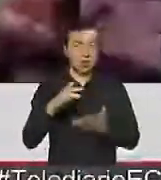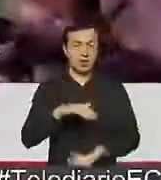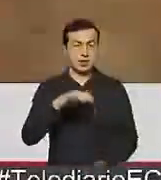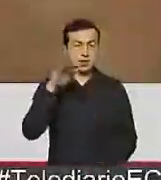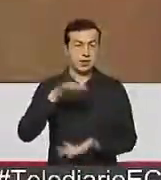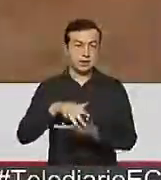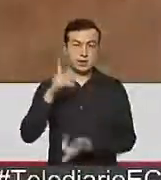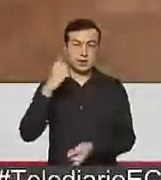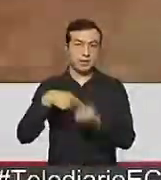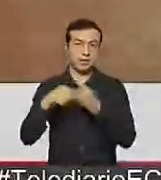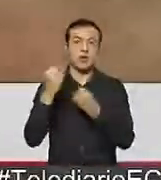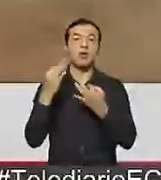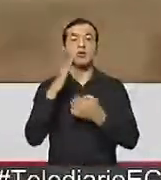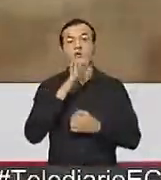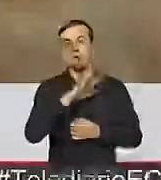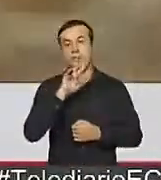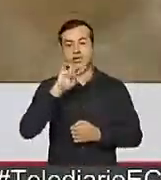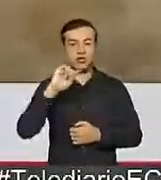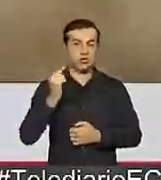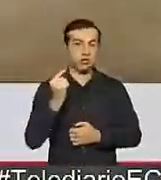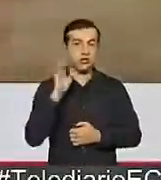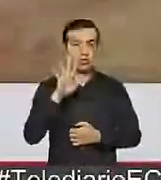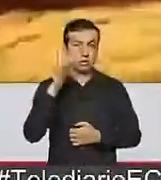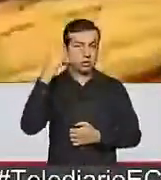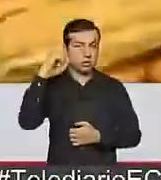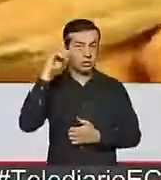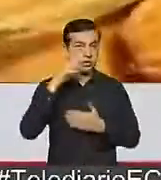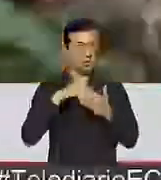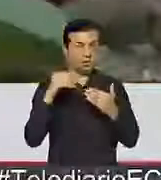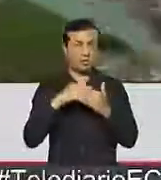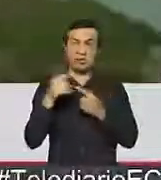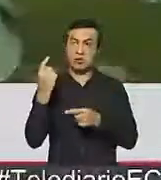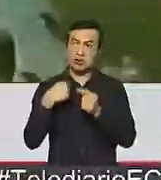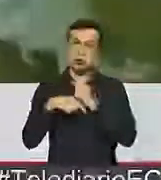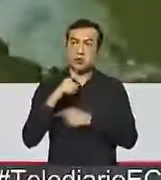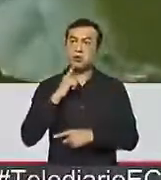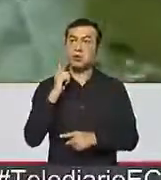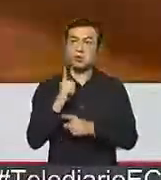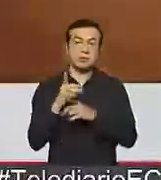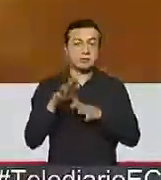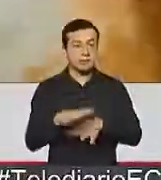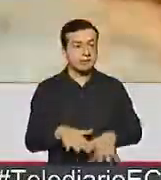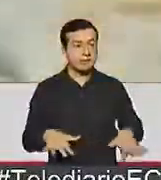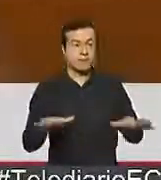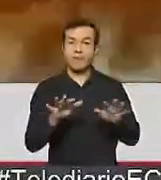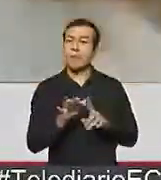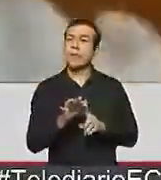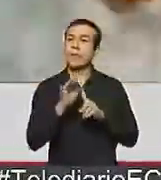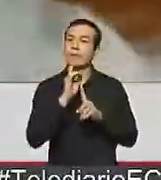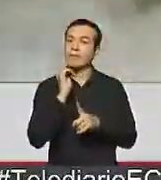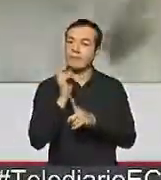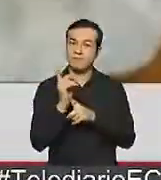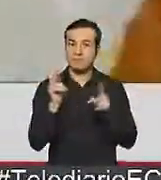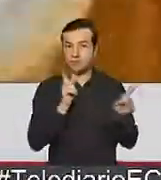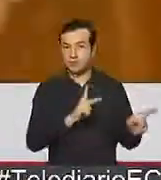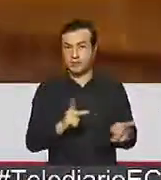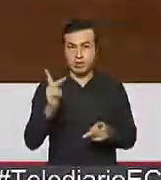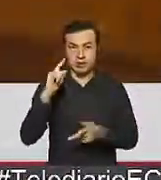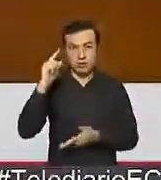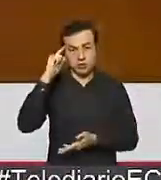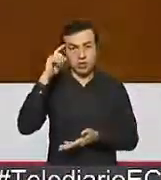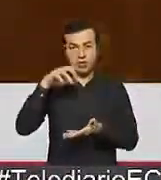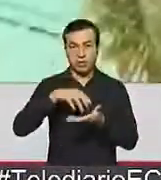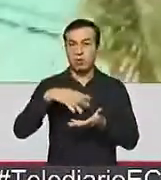genera ventas por 52,5 millones de dólares. Por ende, es un territorio estratégico dentro del Plan Gubernamental de